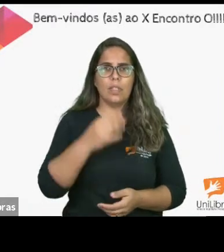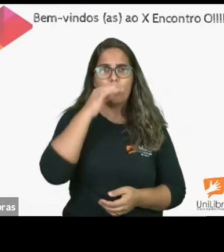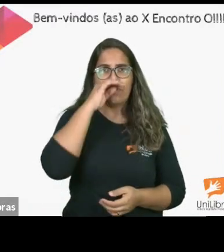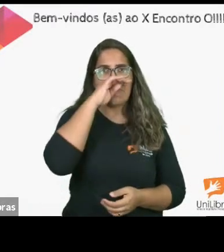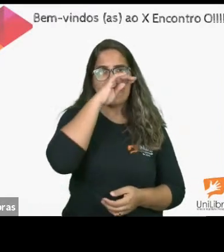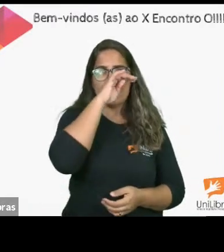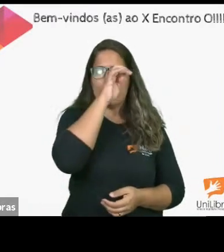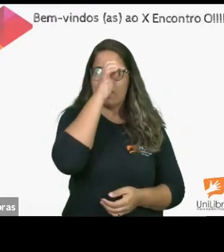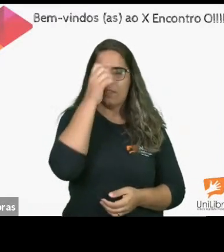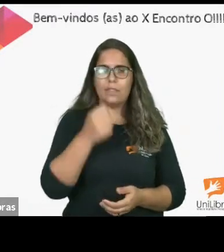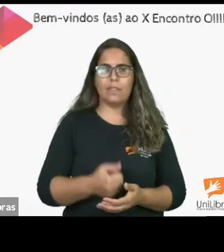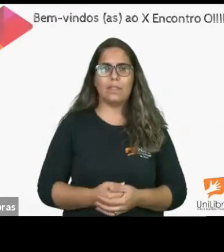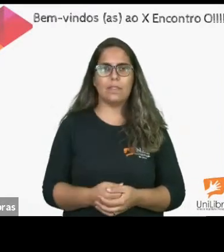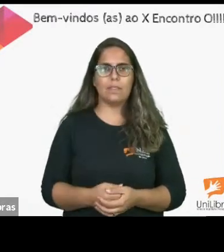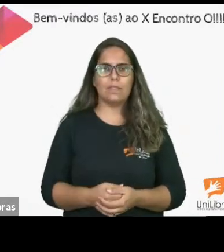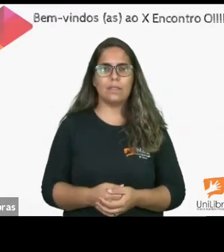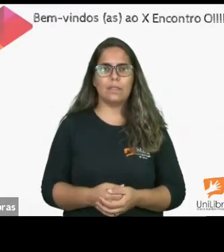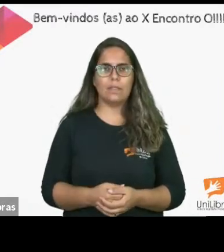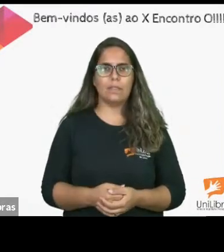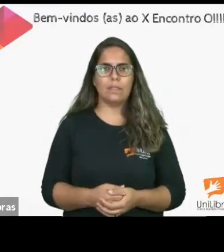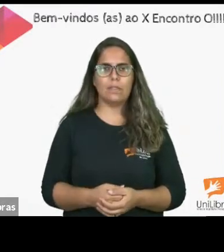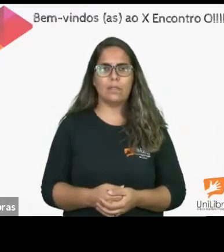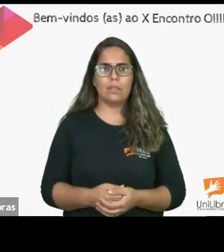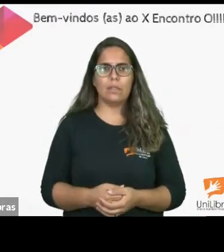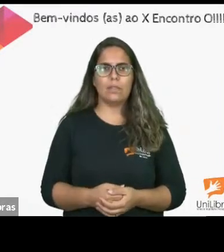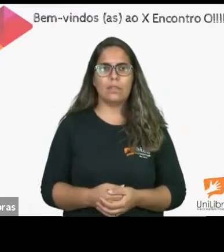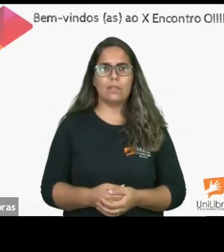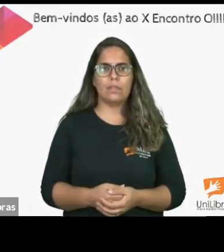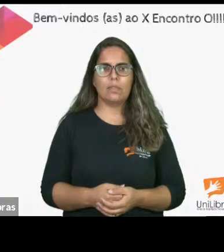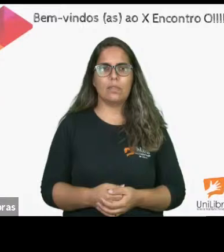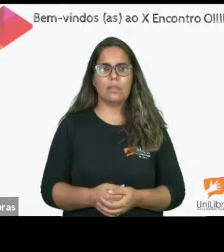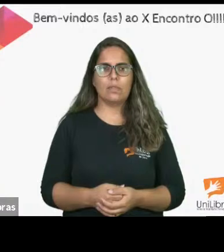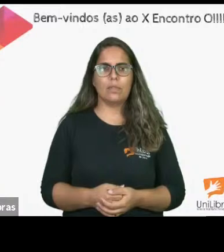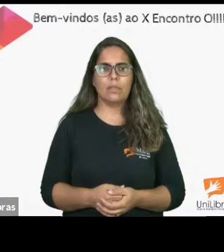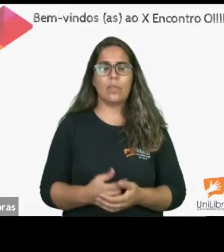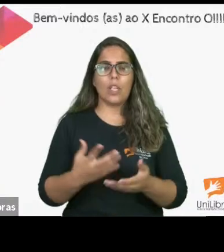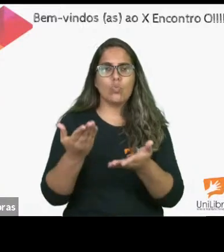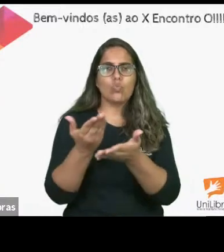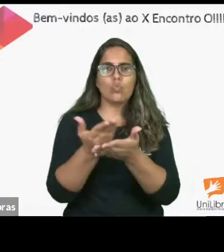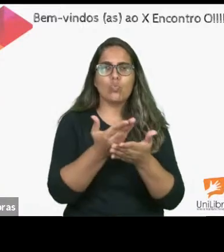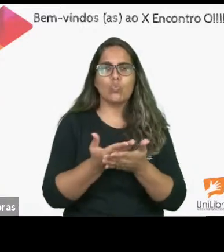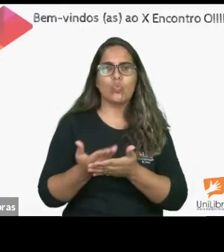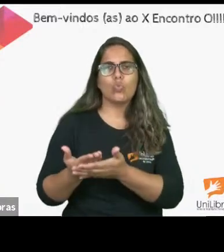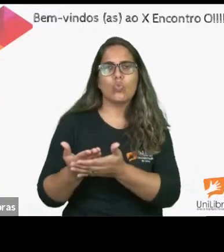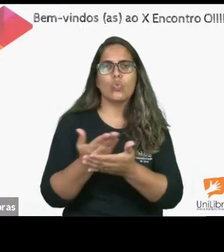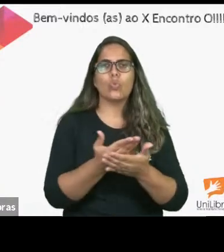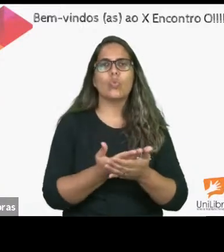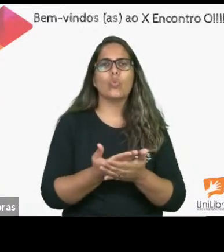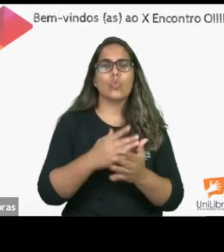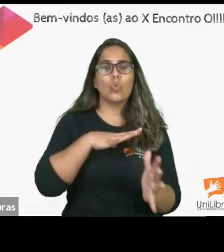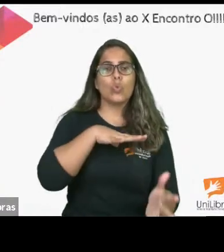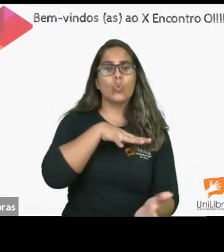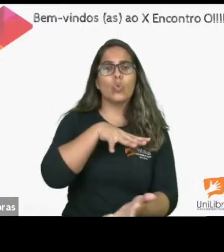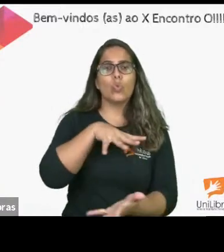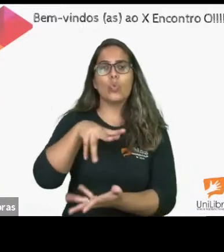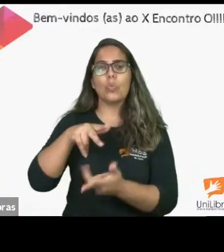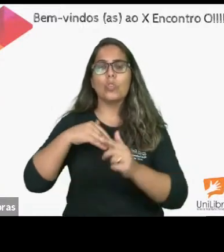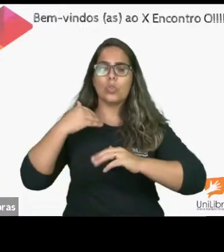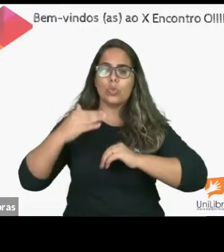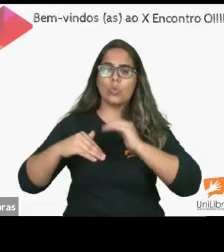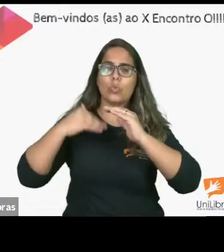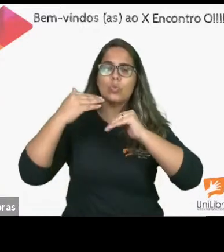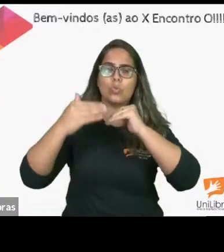Entonces, se encuentran en su mundo de ese modo, en un mundo que está construido